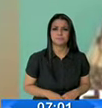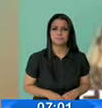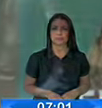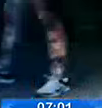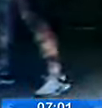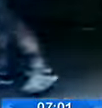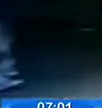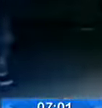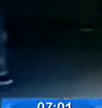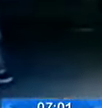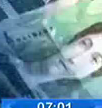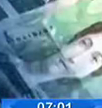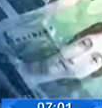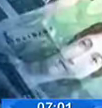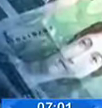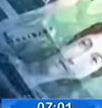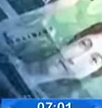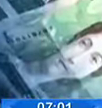Rojas.